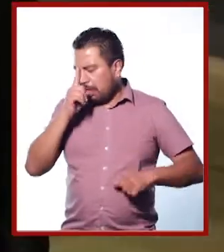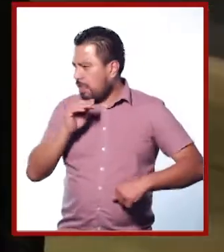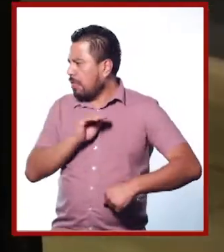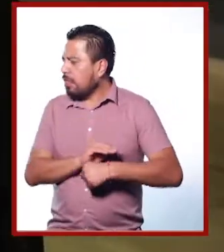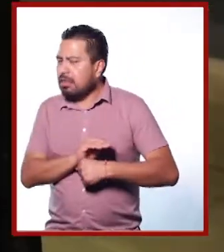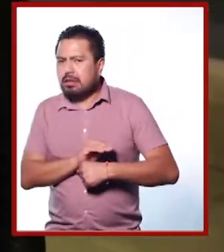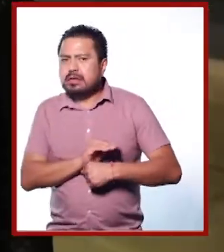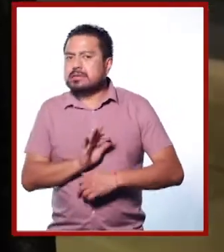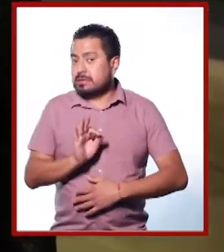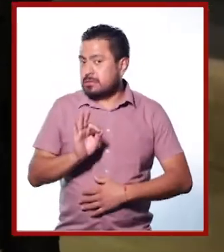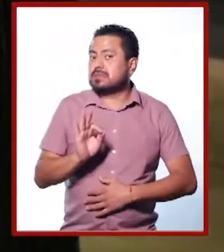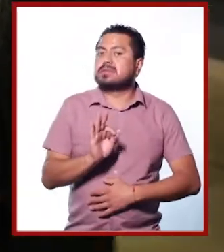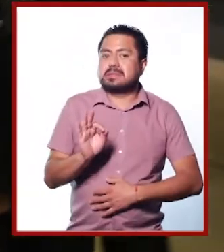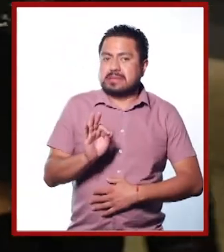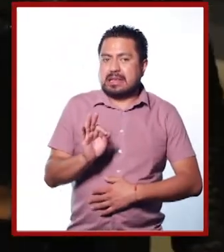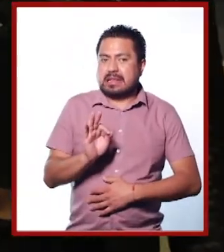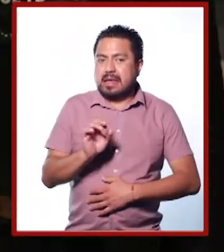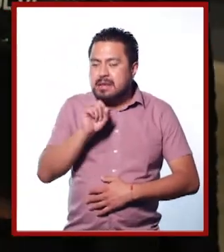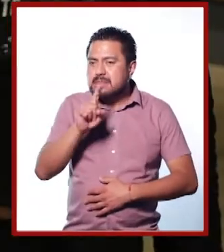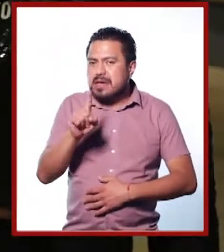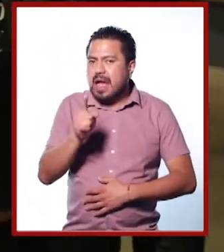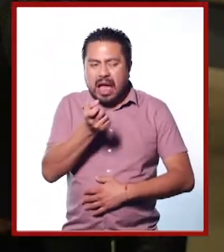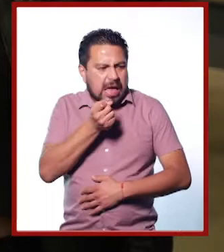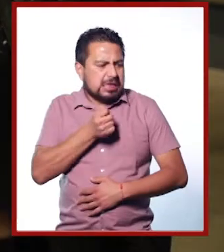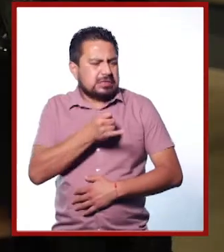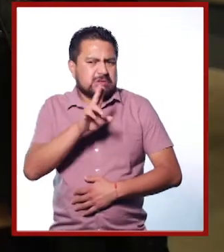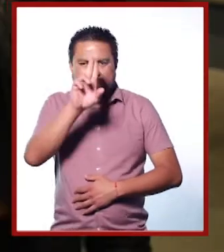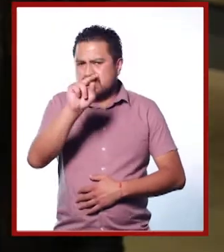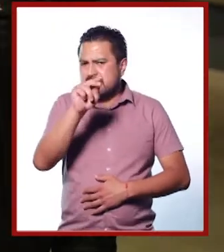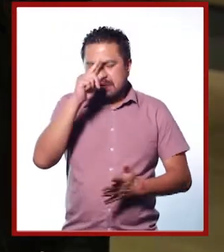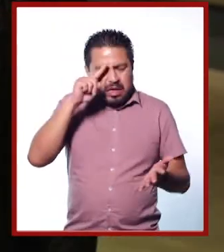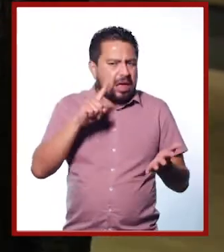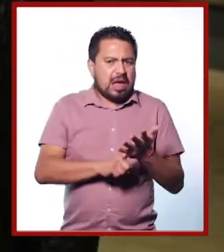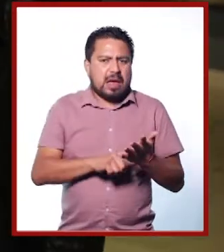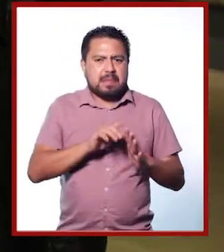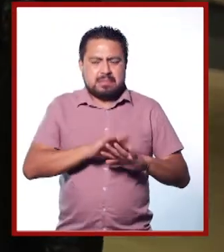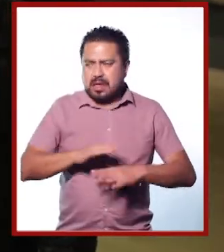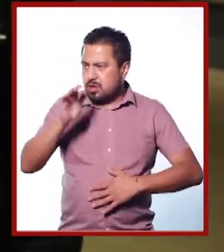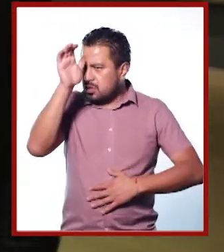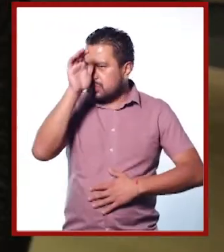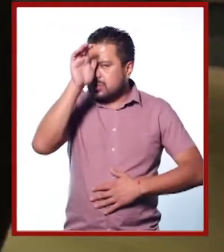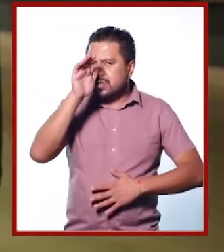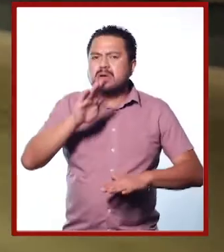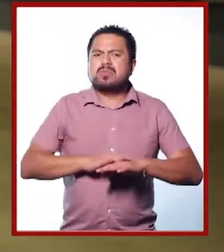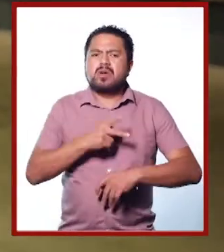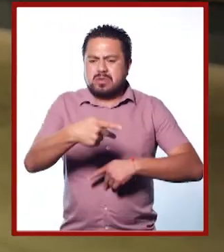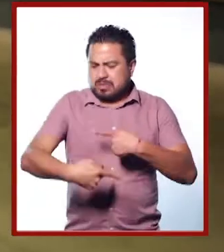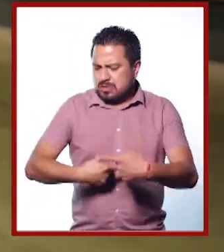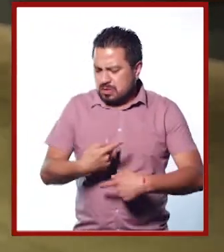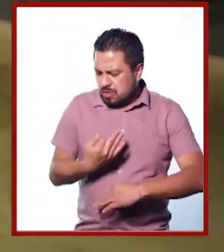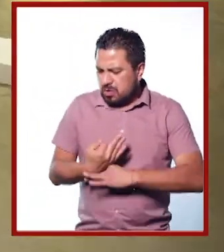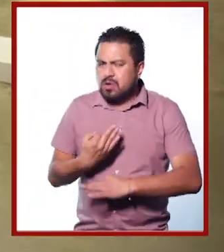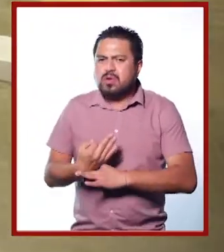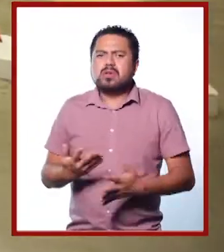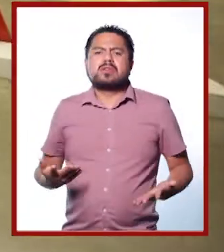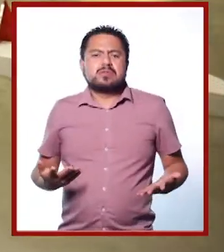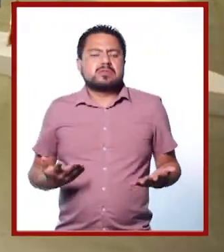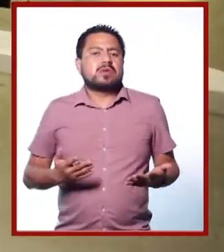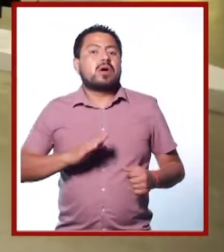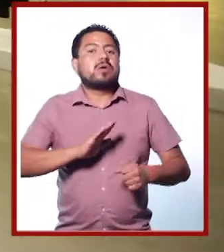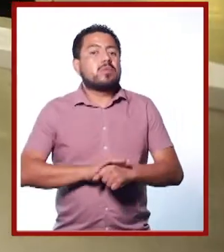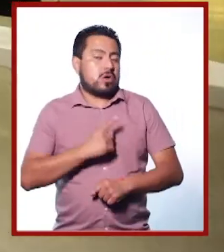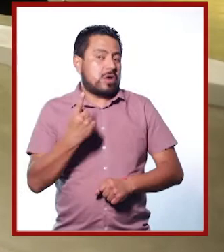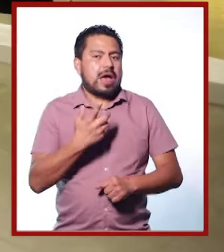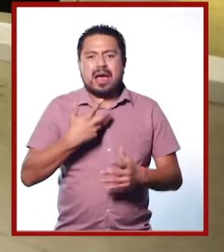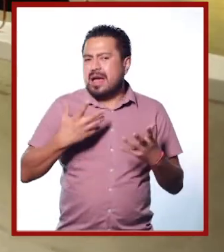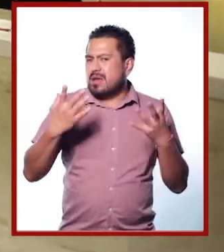nada? Probablemente, aunque de ser así, no creo que haya sido de forma consciente. Pero ¿por qué lo preguntas?